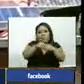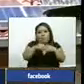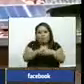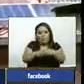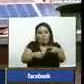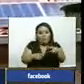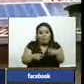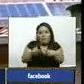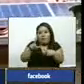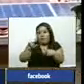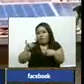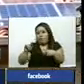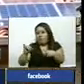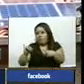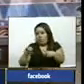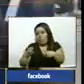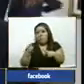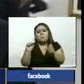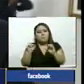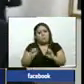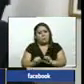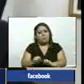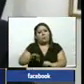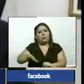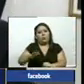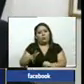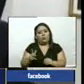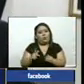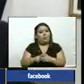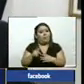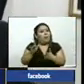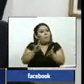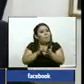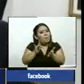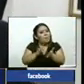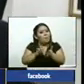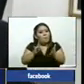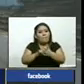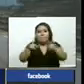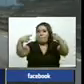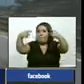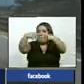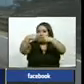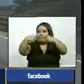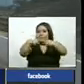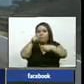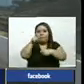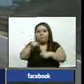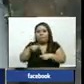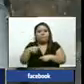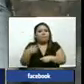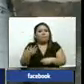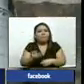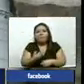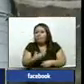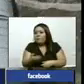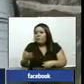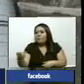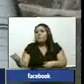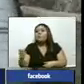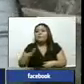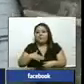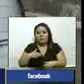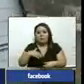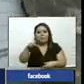litio que pueden ser utilizadas y básicamente minimizar el consumo de lo que sería la red eléctrica. Son recursos naturales que cuenta